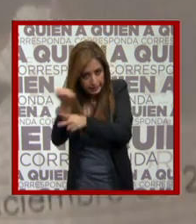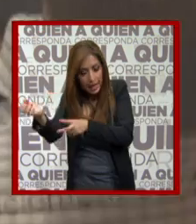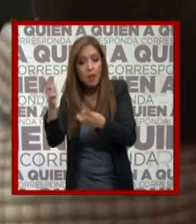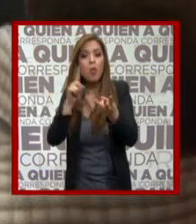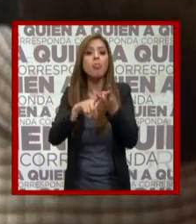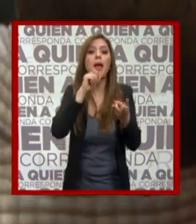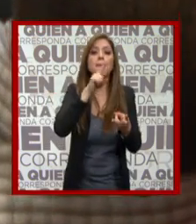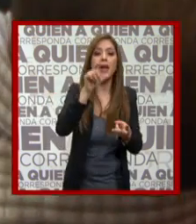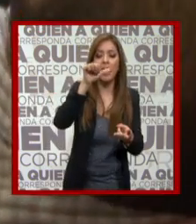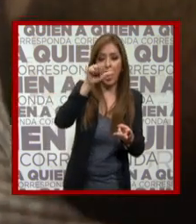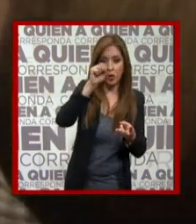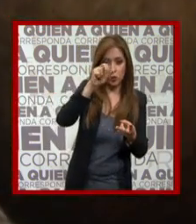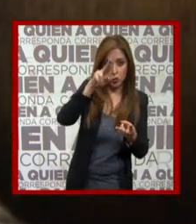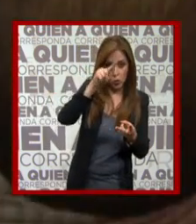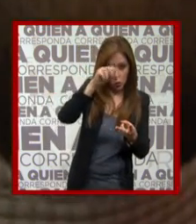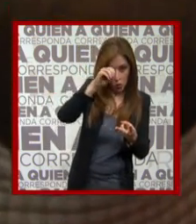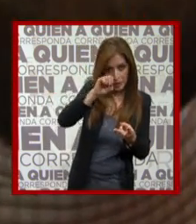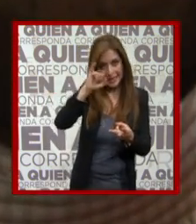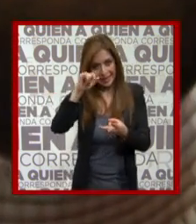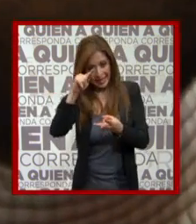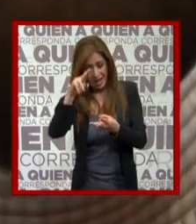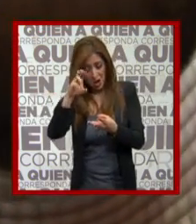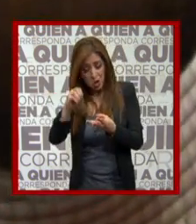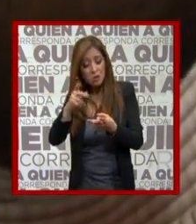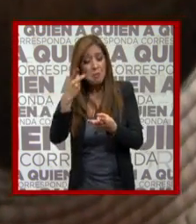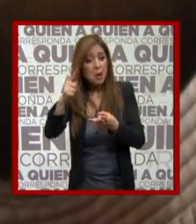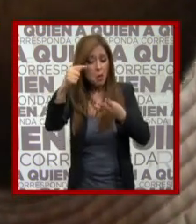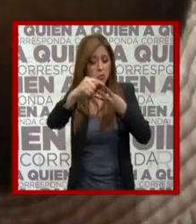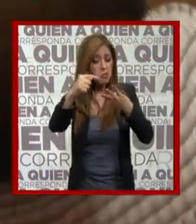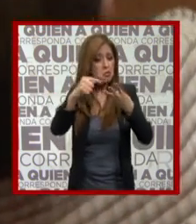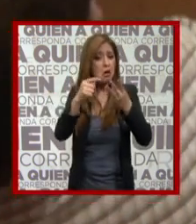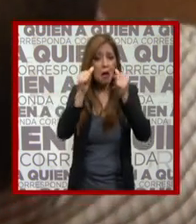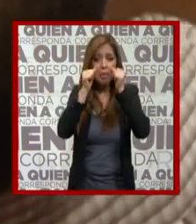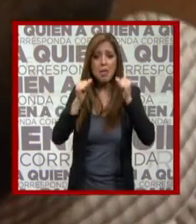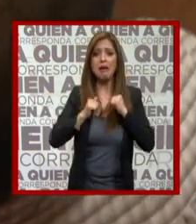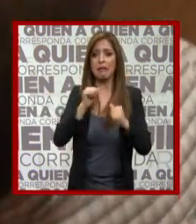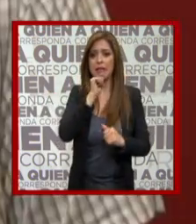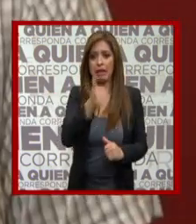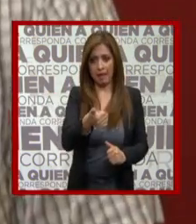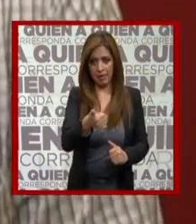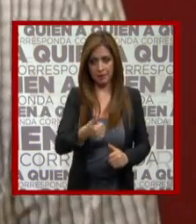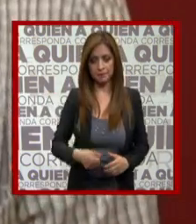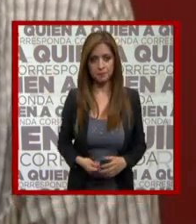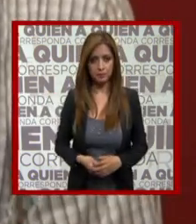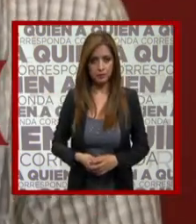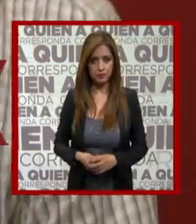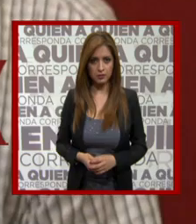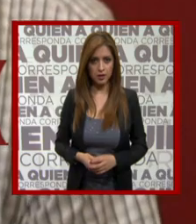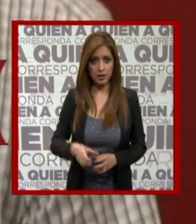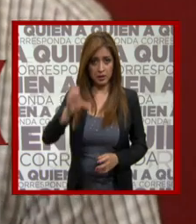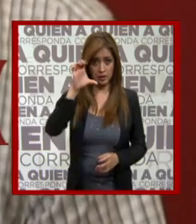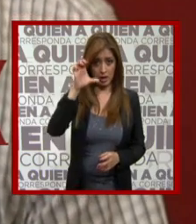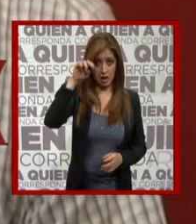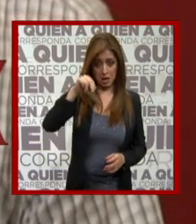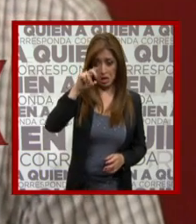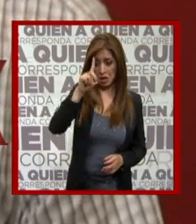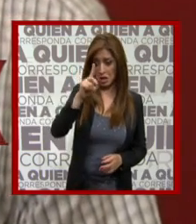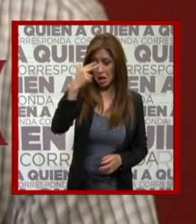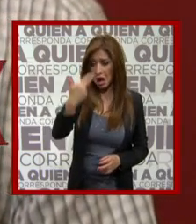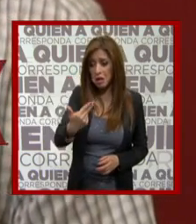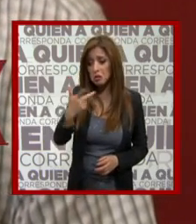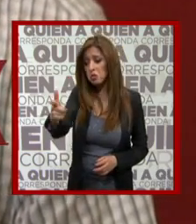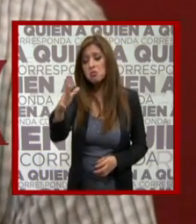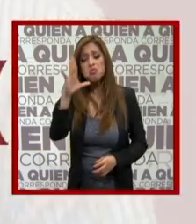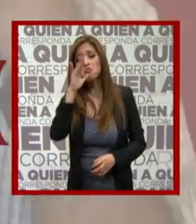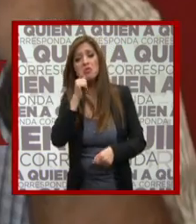Asuntos Internos de la Corporación Municipal, pero nadie lo ha escuchado. La CDH me dijo que no había sangre, por eso no podían mandar